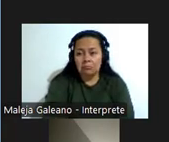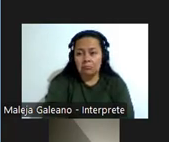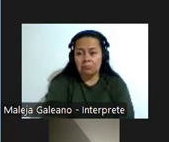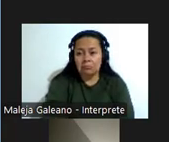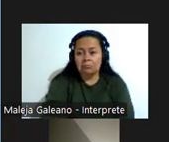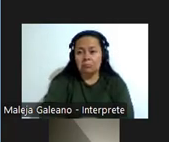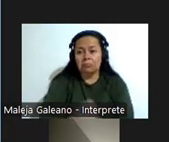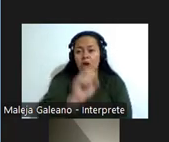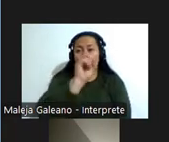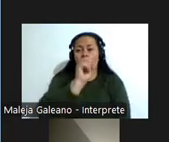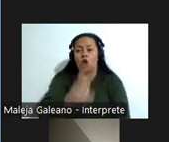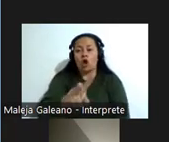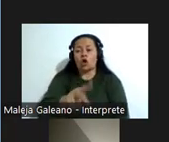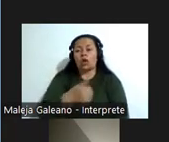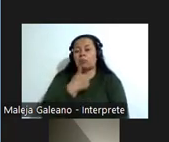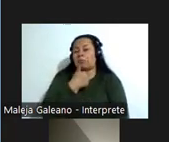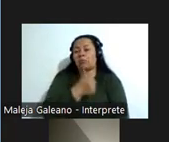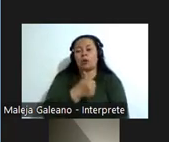Bueno, por ejemplo,